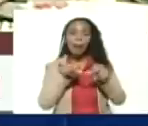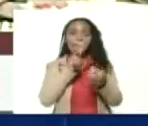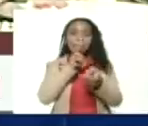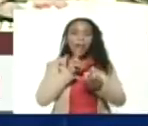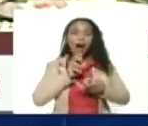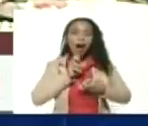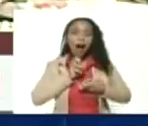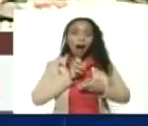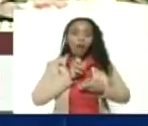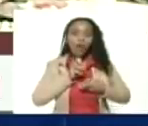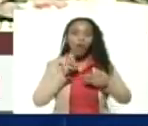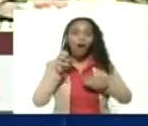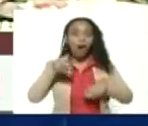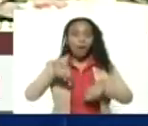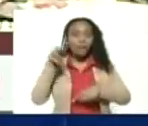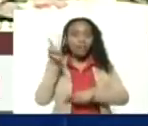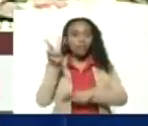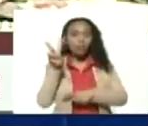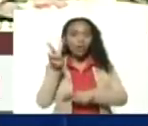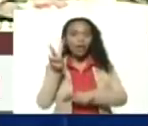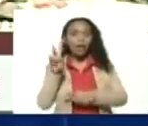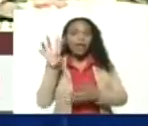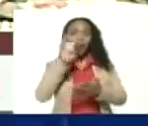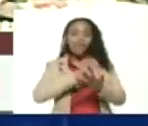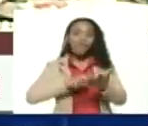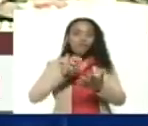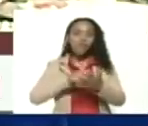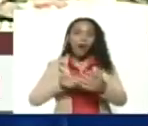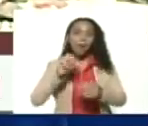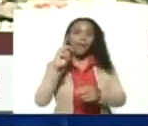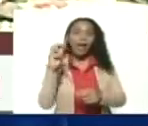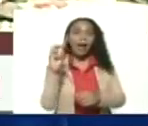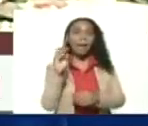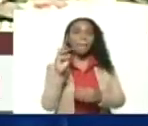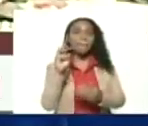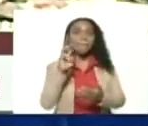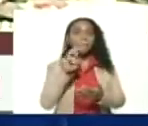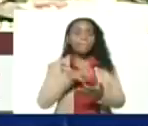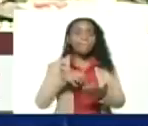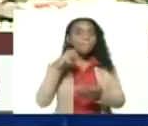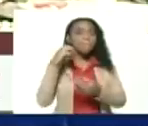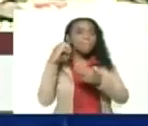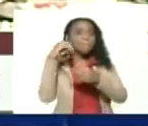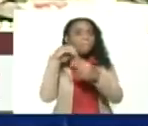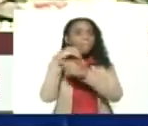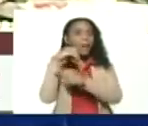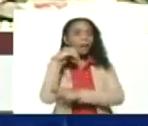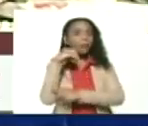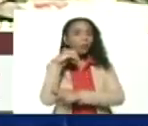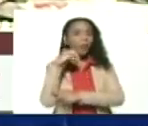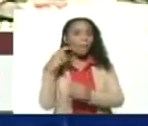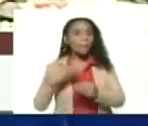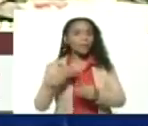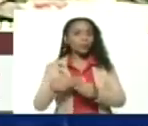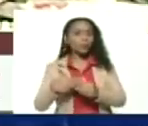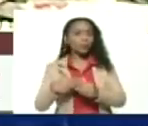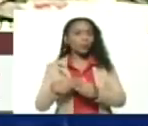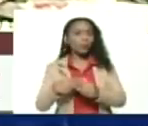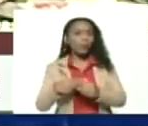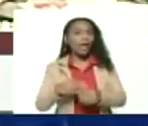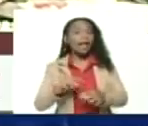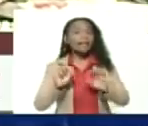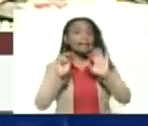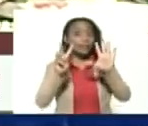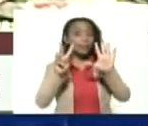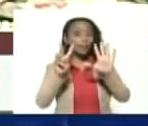bancario y financiero de Venezuela y el Agropetro, que está dando los primeros pasos, el Agropetro. En